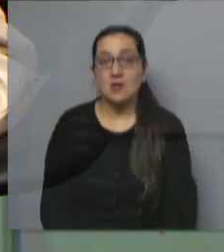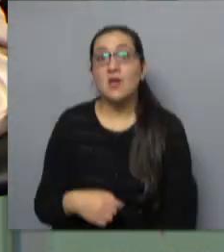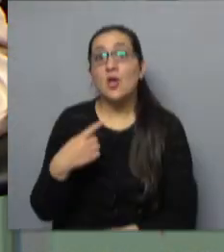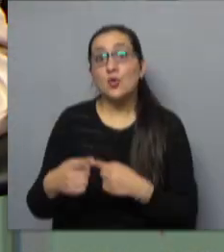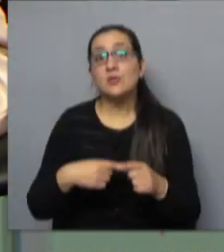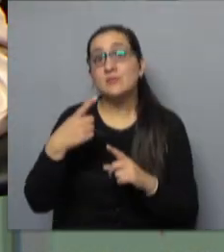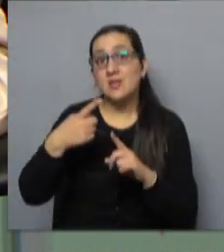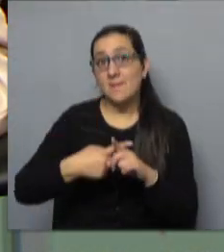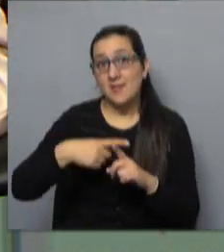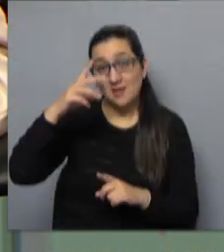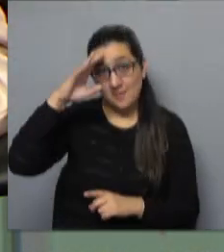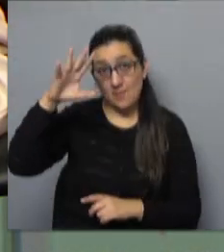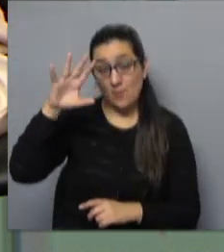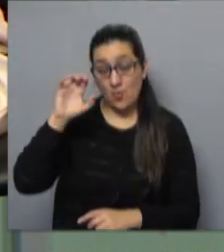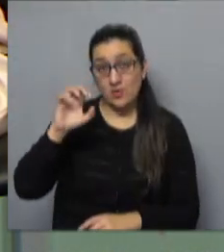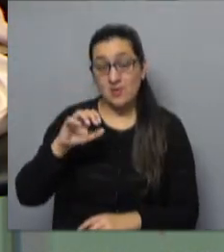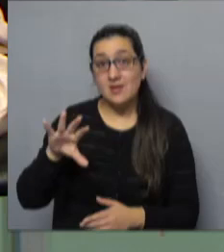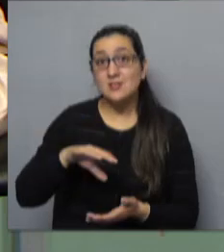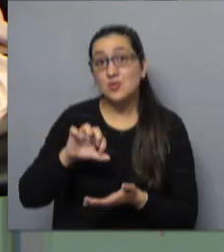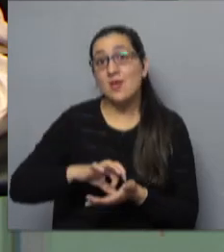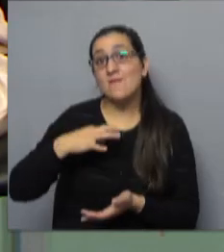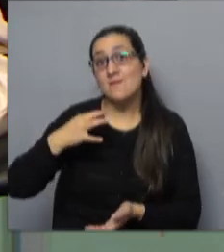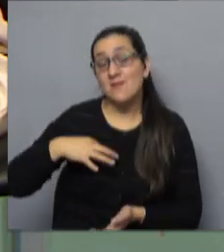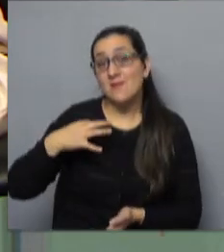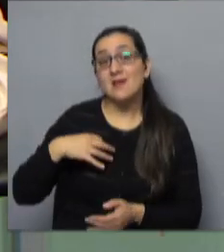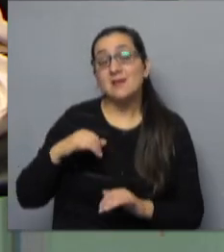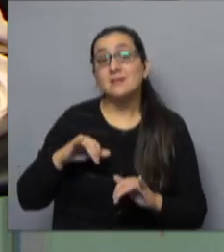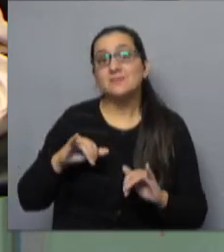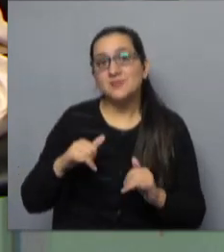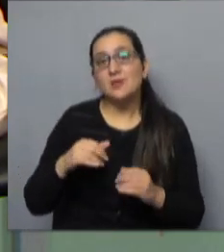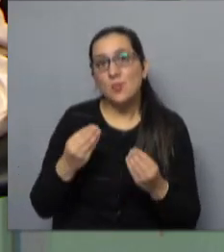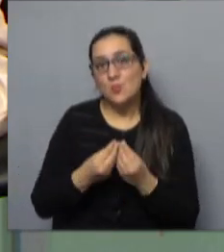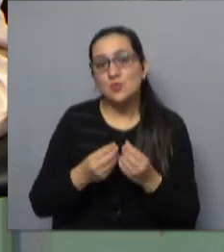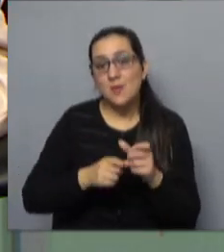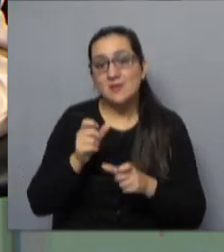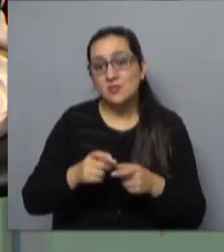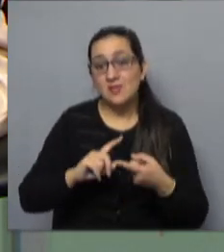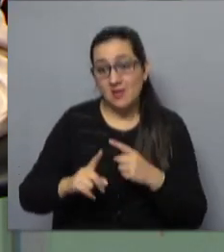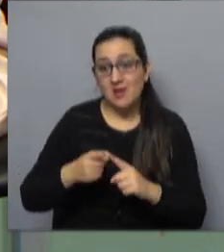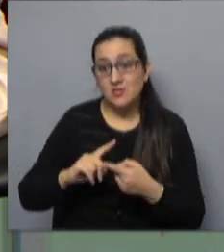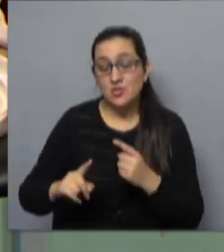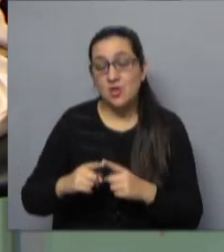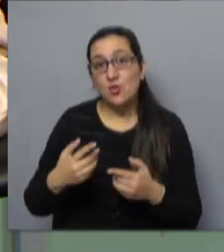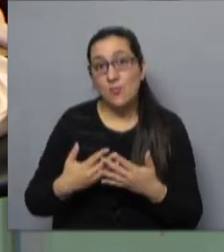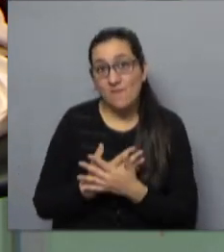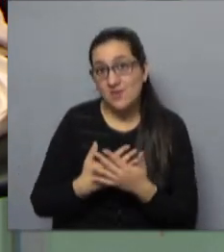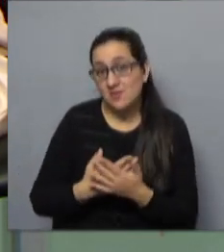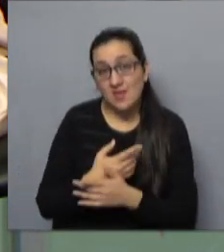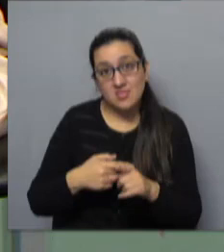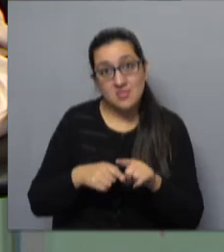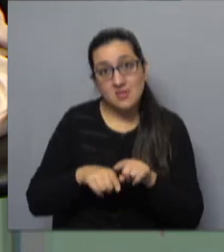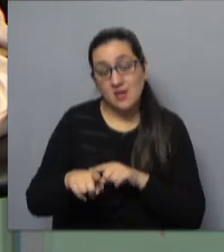seguimos en el mes de la memoria y en Ciudad Viva han pasado, Tania, varias personas que están vinculadas como víctimas directas